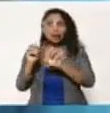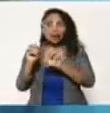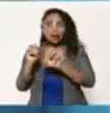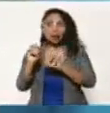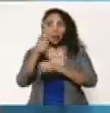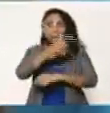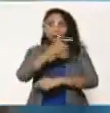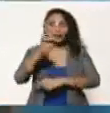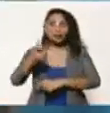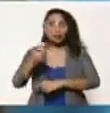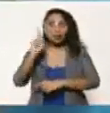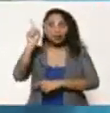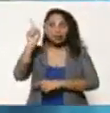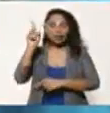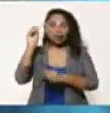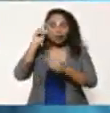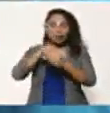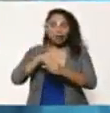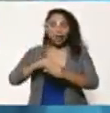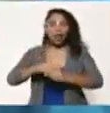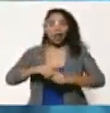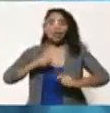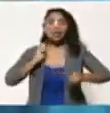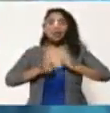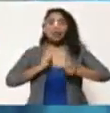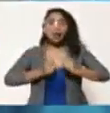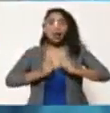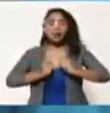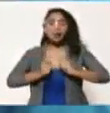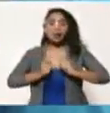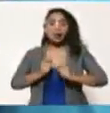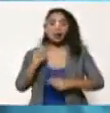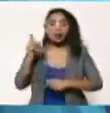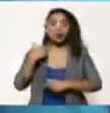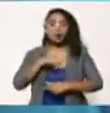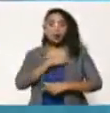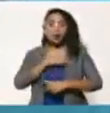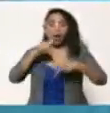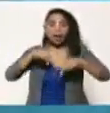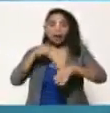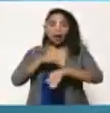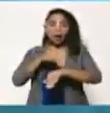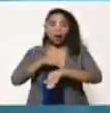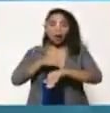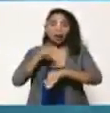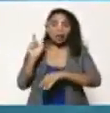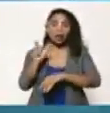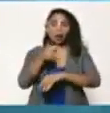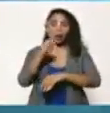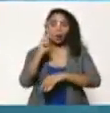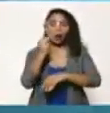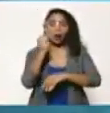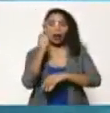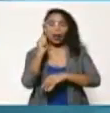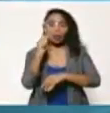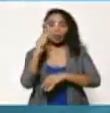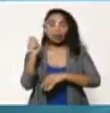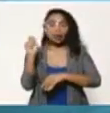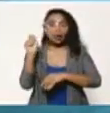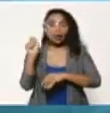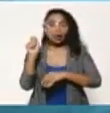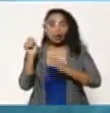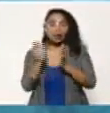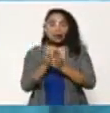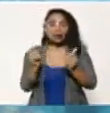nacionales que estaban en trinidad y tobago encontramos a esta hora en guanta estado anzoátegui pero fue de un viaje